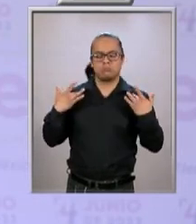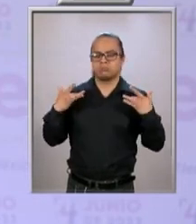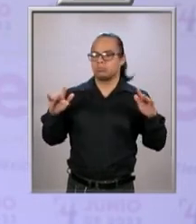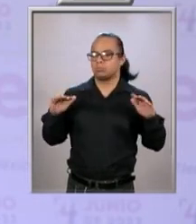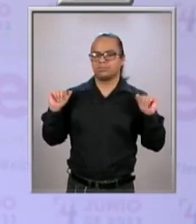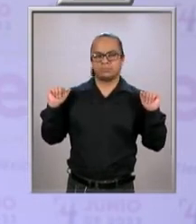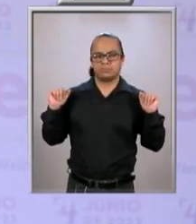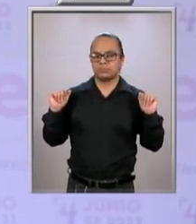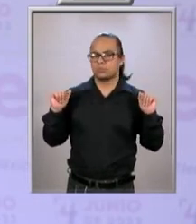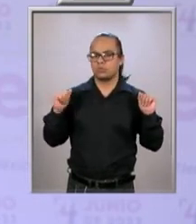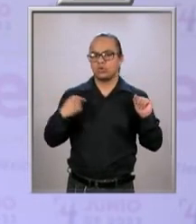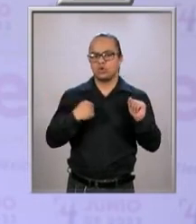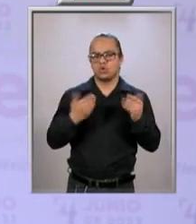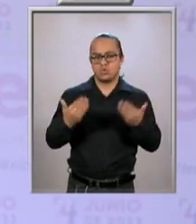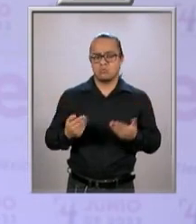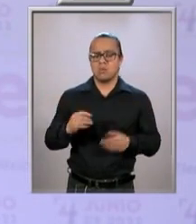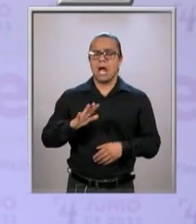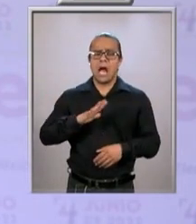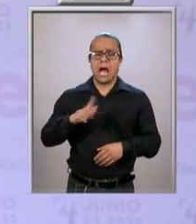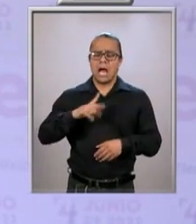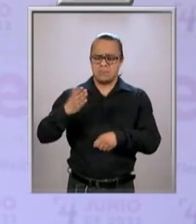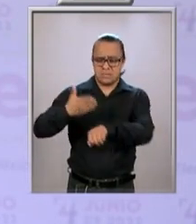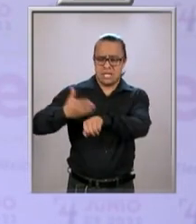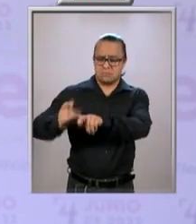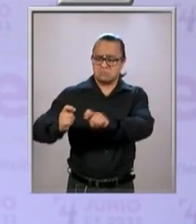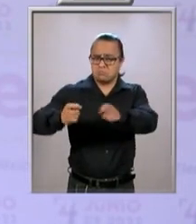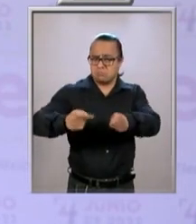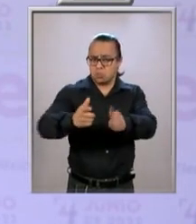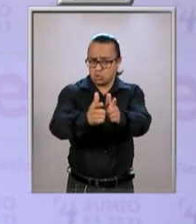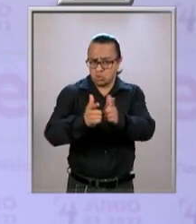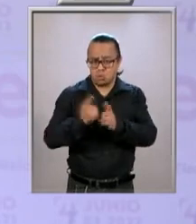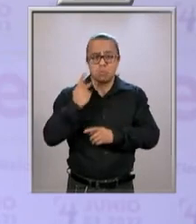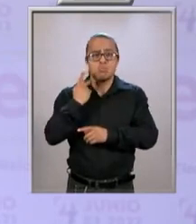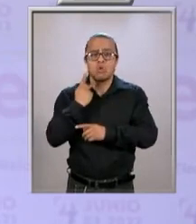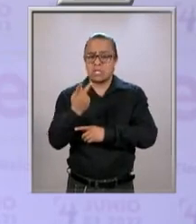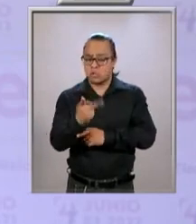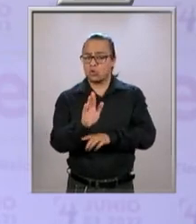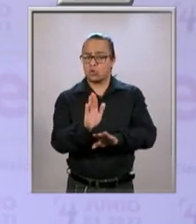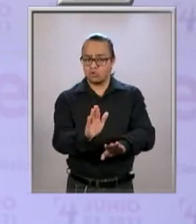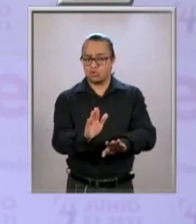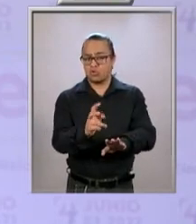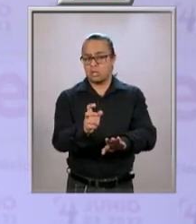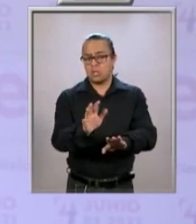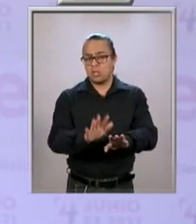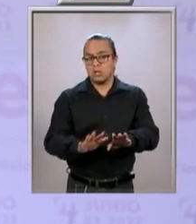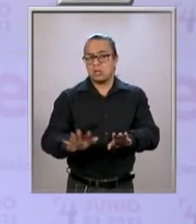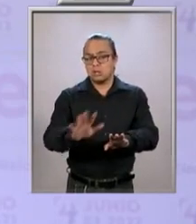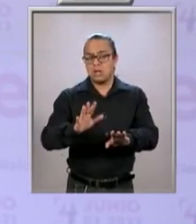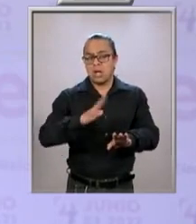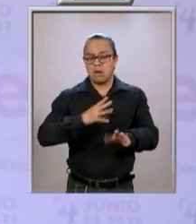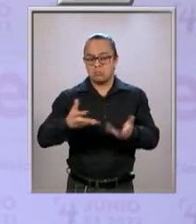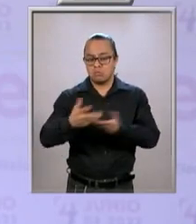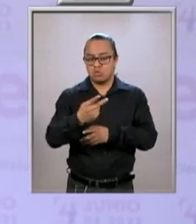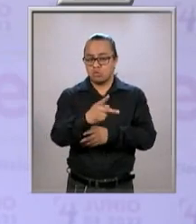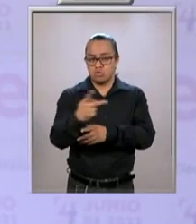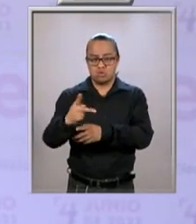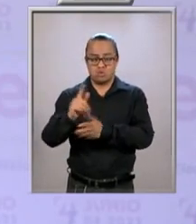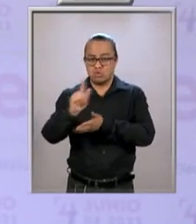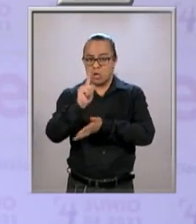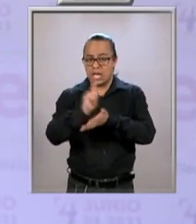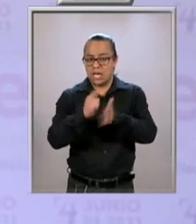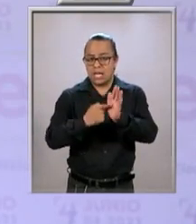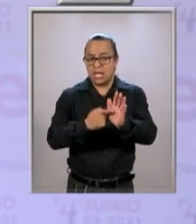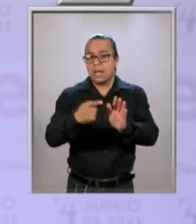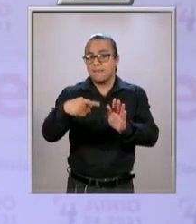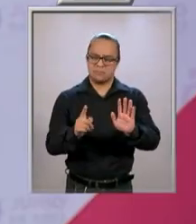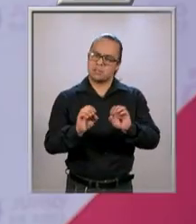ninguna situación si hubo una sanción a un partido se tuvo que proceder a lo que a lo que se tenía que proceder legalmente pero